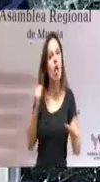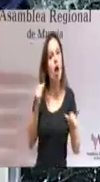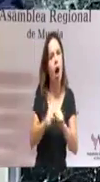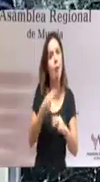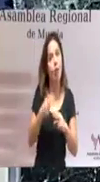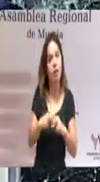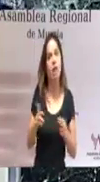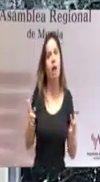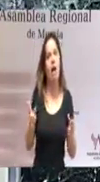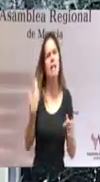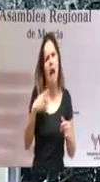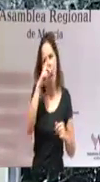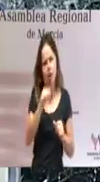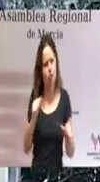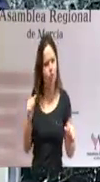20 años en política